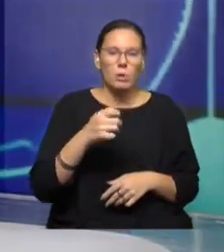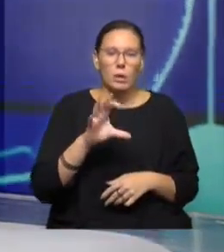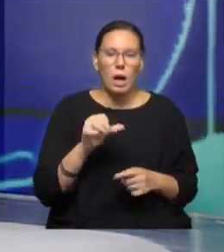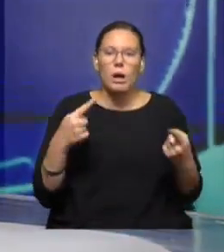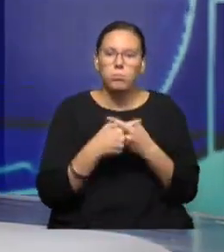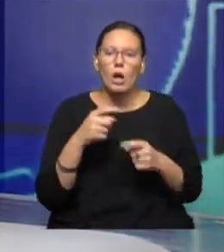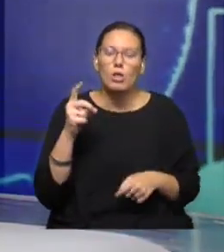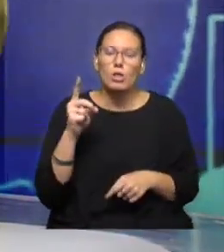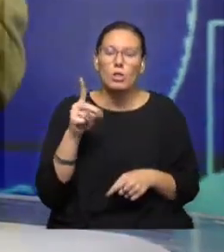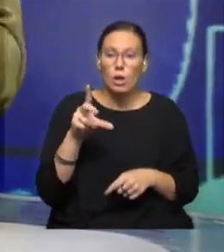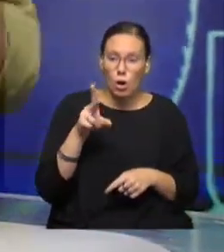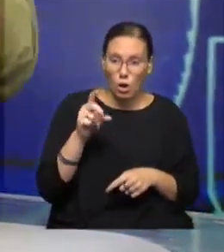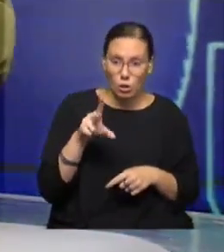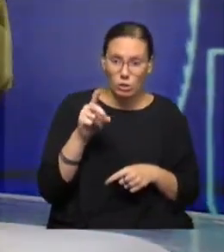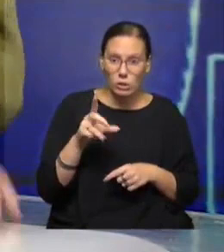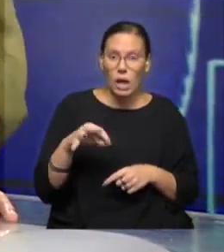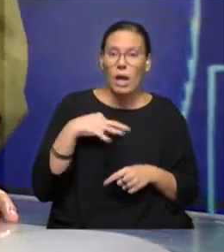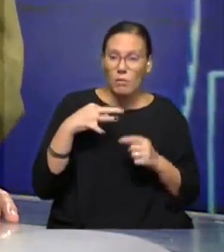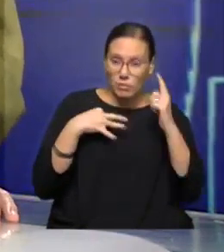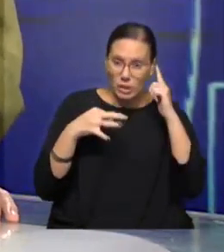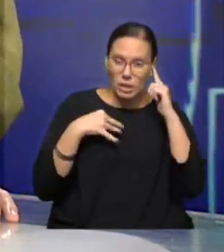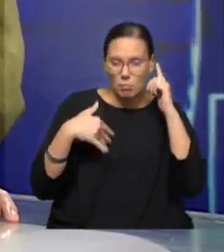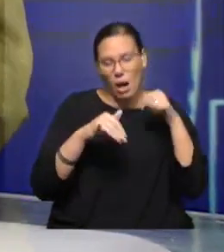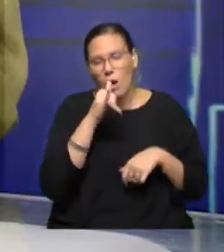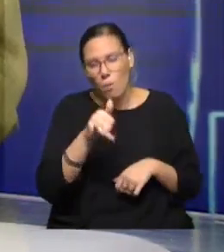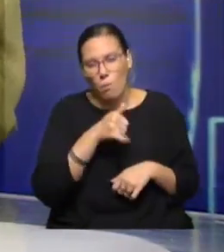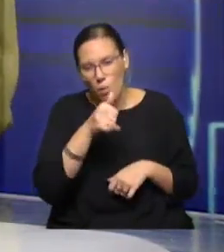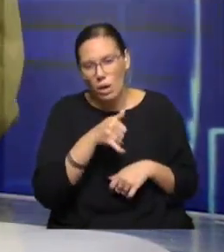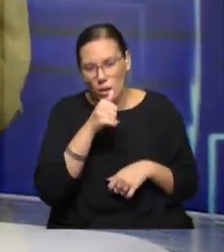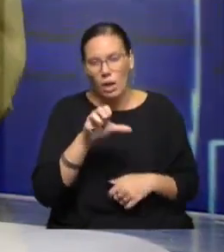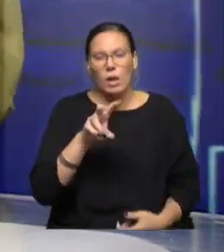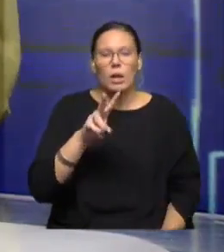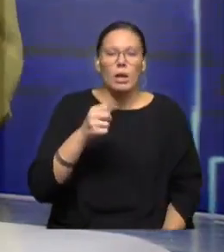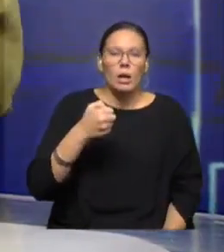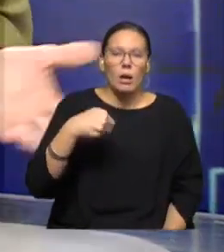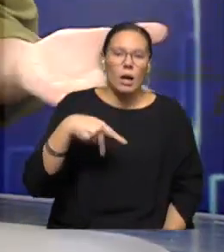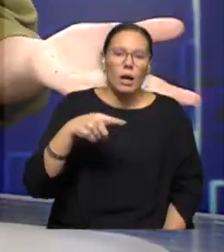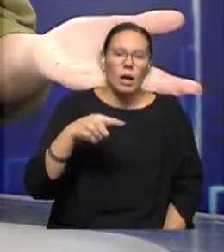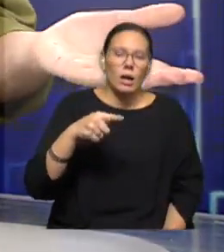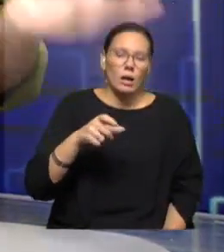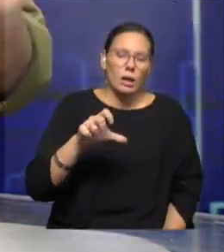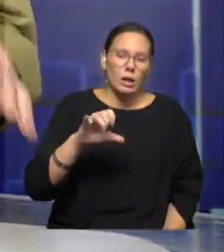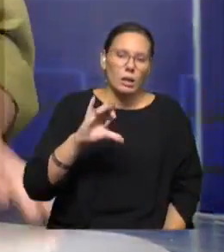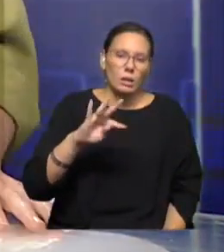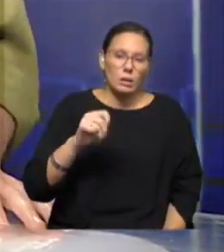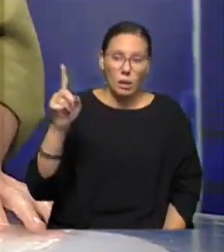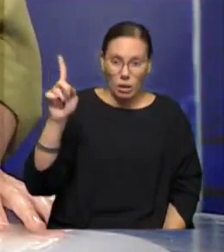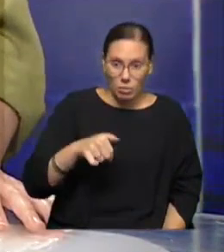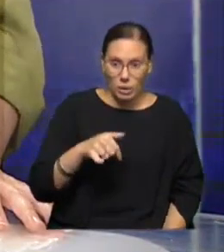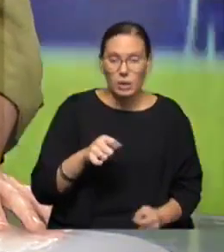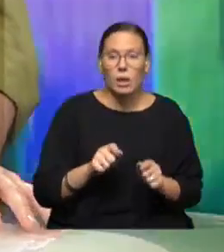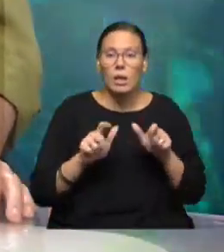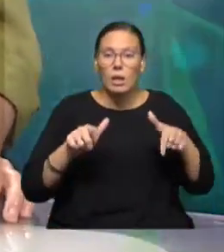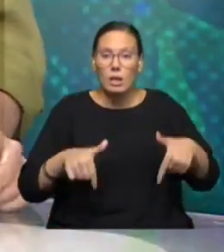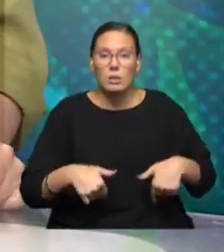doce que recoge la biografía más bien novelada de Alfredo evangelista y bueno lo vamos a recibir el licenciado